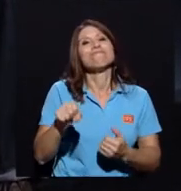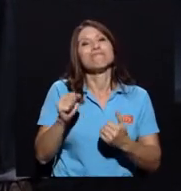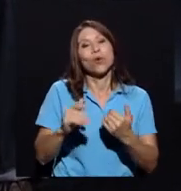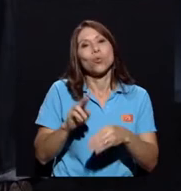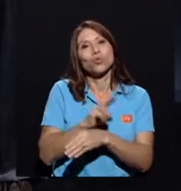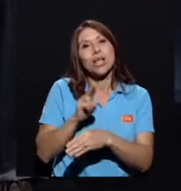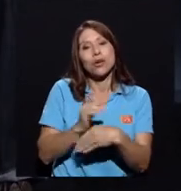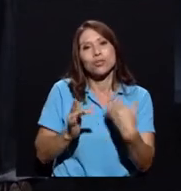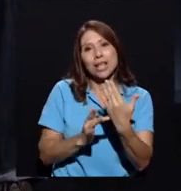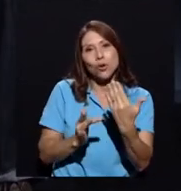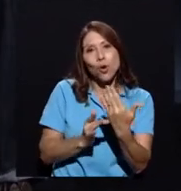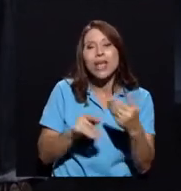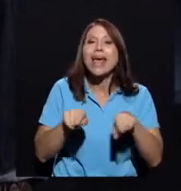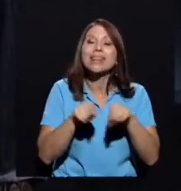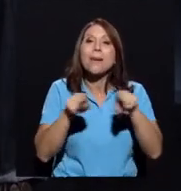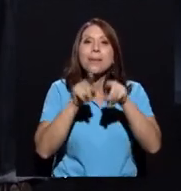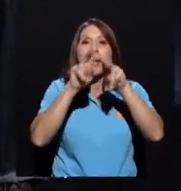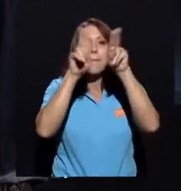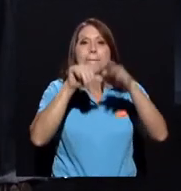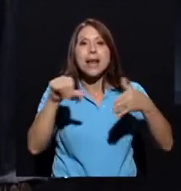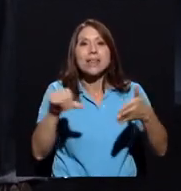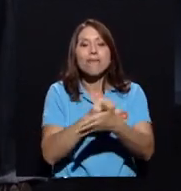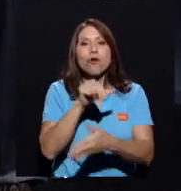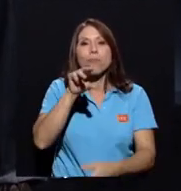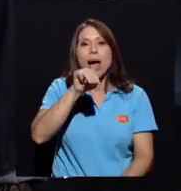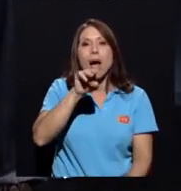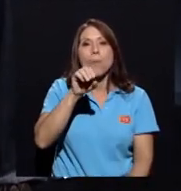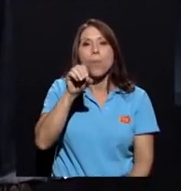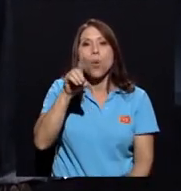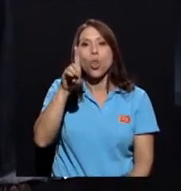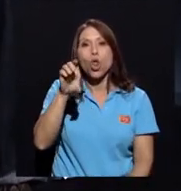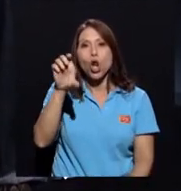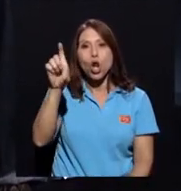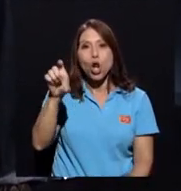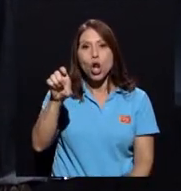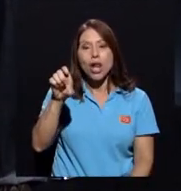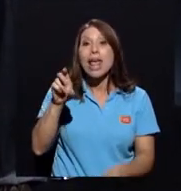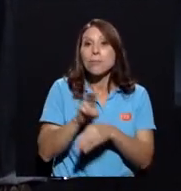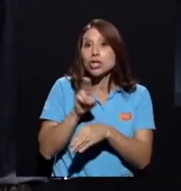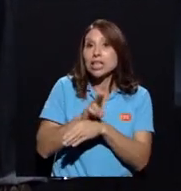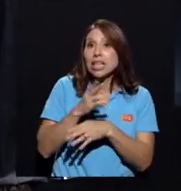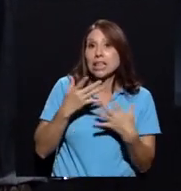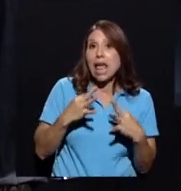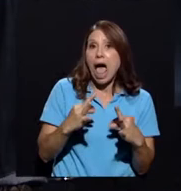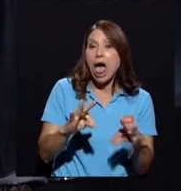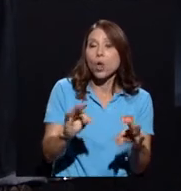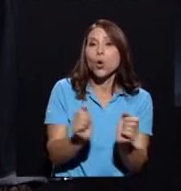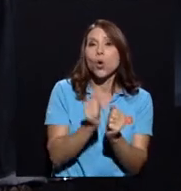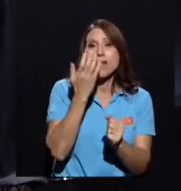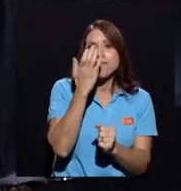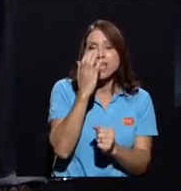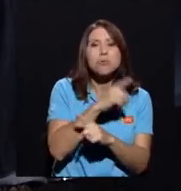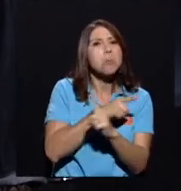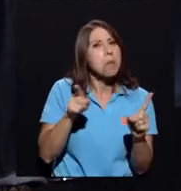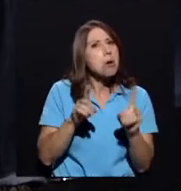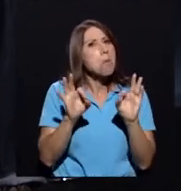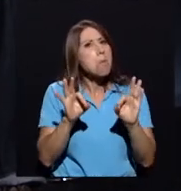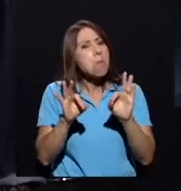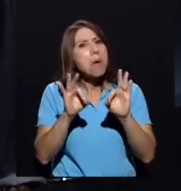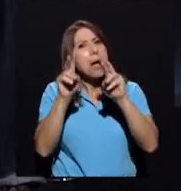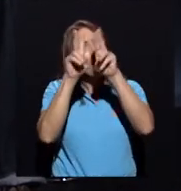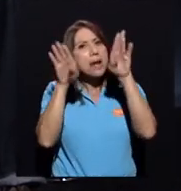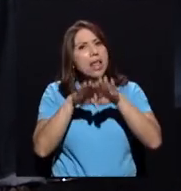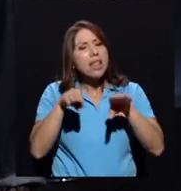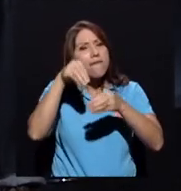moodle hemos intentado con el facebook funcionó mejor la plataforma con prácticas interactivas y cosas de esas